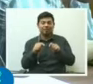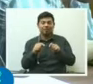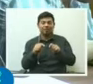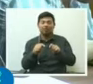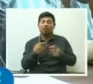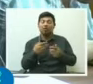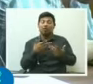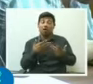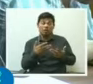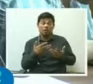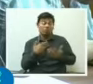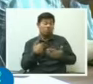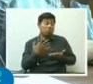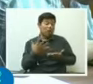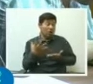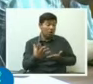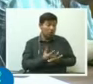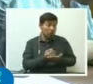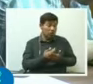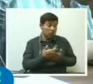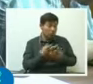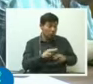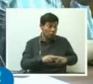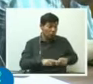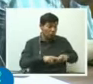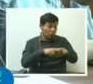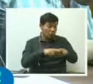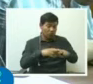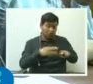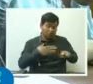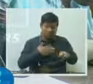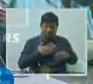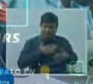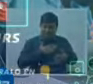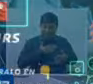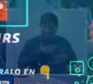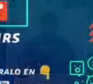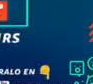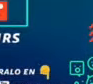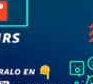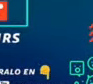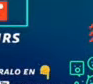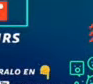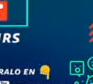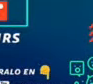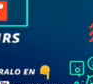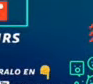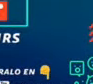Cuerpo de Bomberos para poder tener, entendiendo que la emergencia y no había otra personalidad para poder hacerlo.